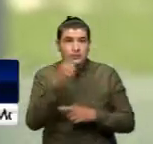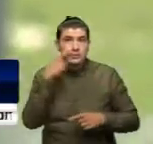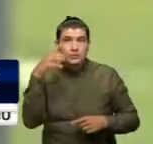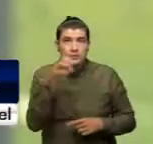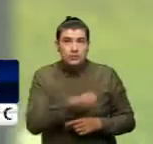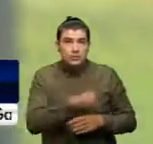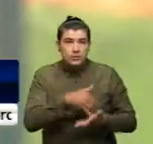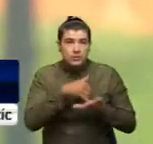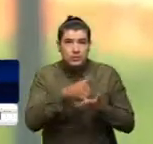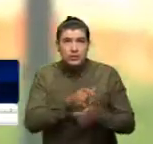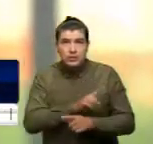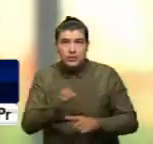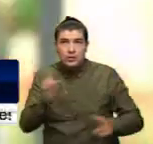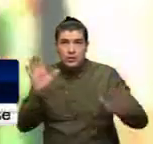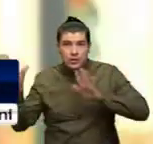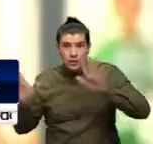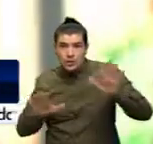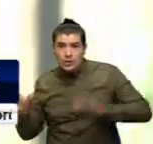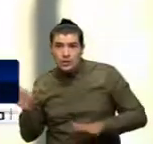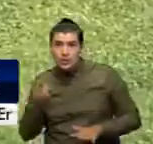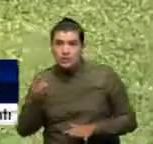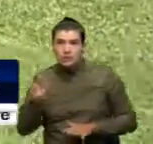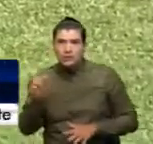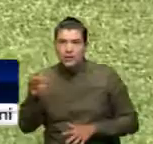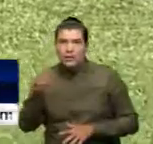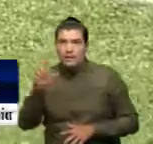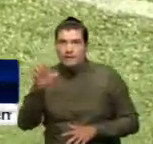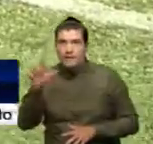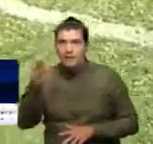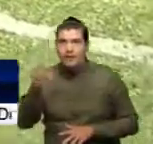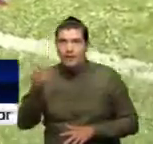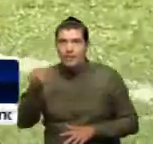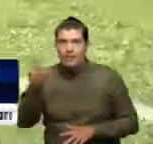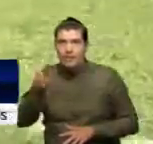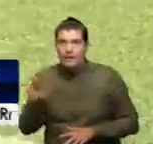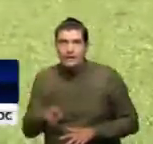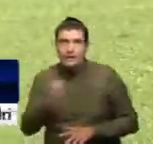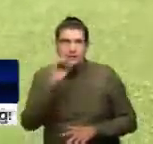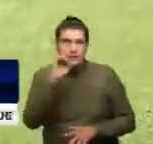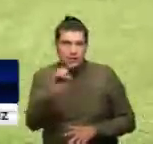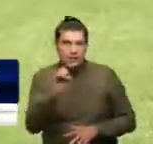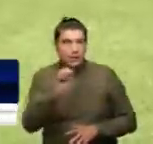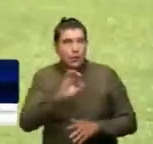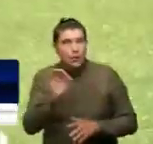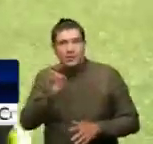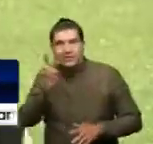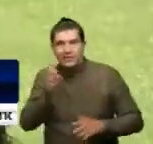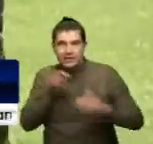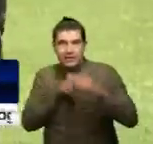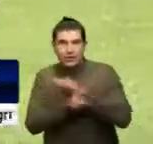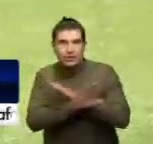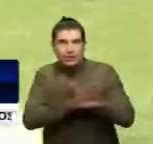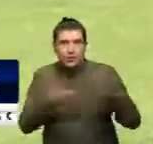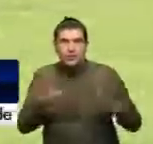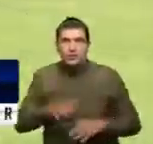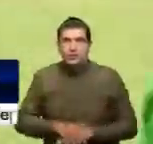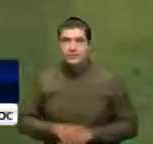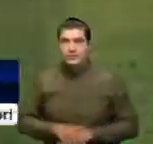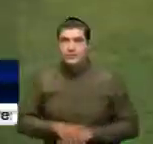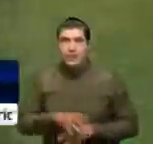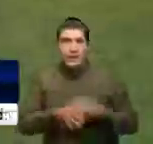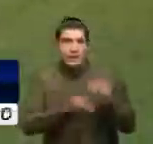valla menos vencida con el arquero gabriel hernández quien recibió siete goles en ofensiva marcaron 22 tantos a favor